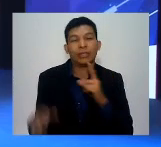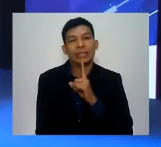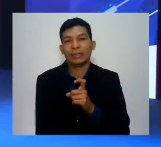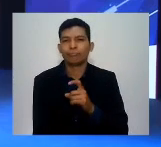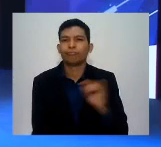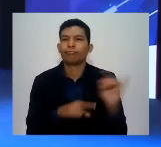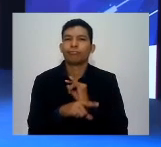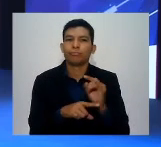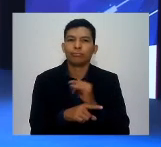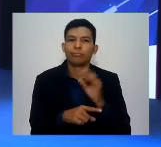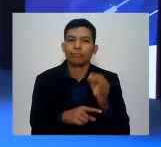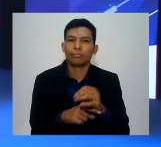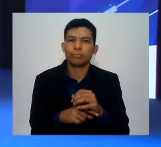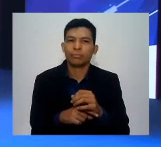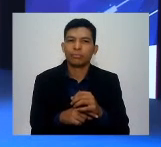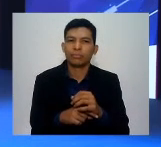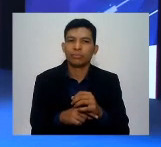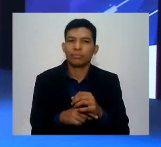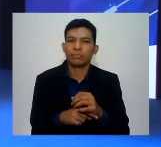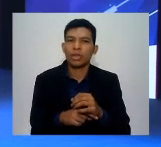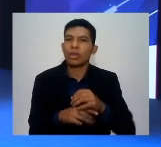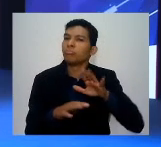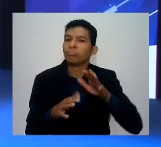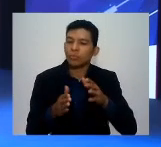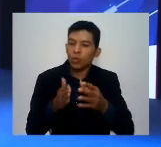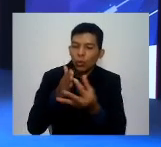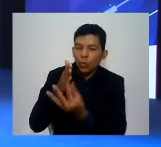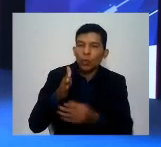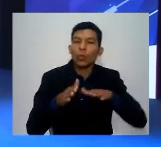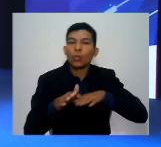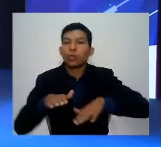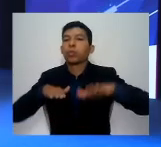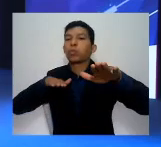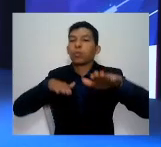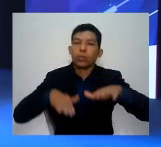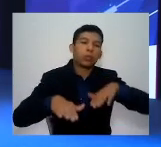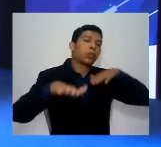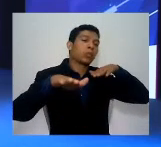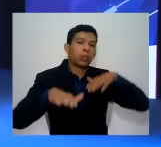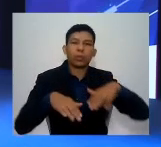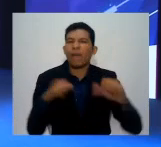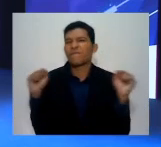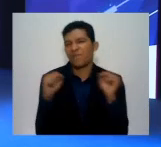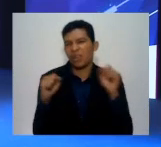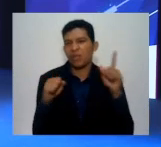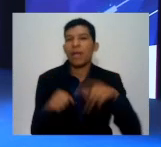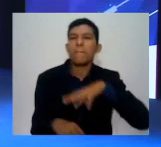que la cantidad de oxígeno que uno pueda, digamos,